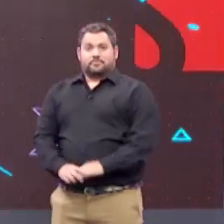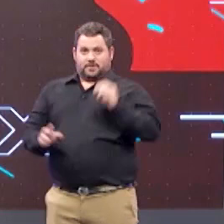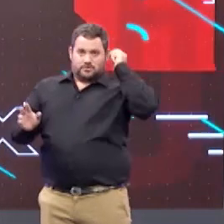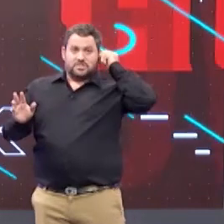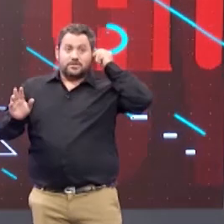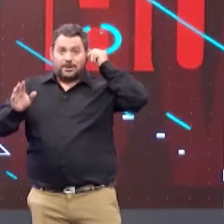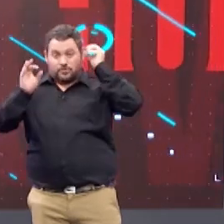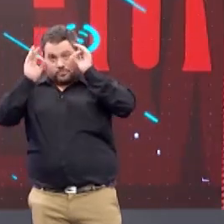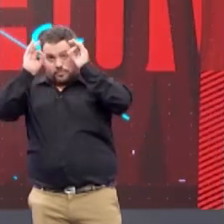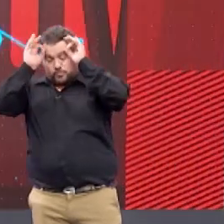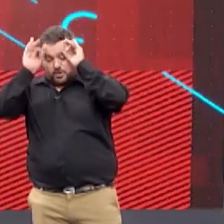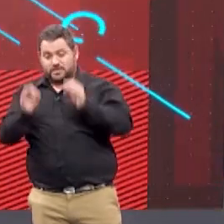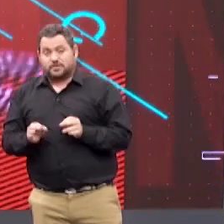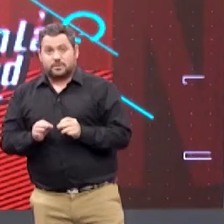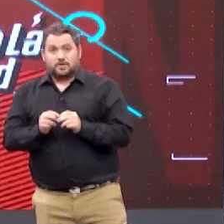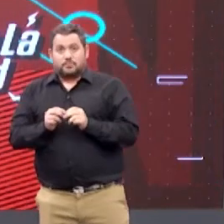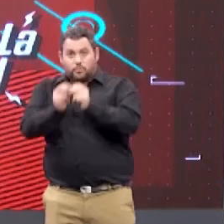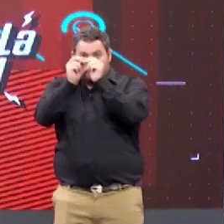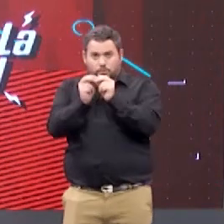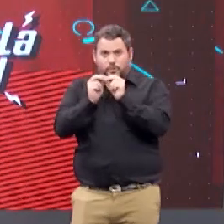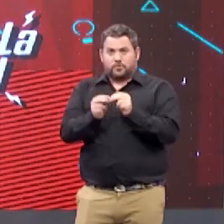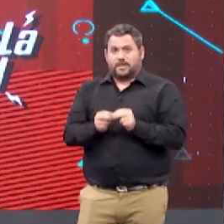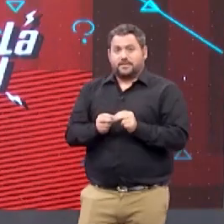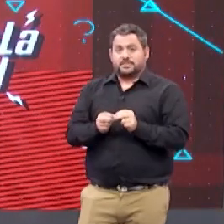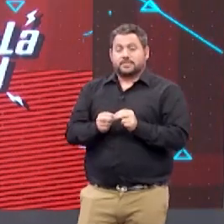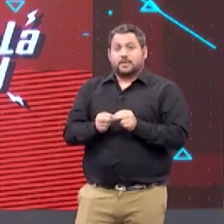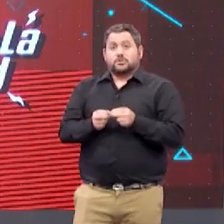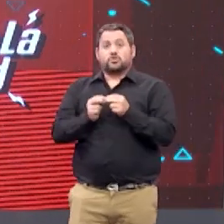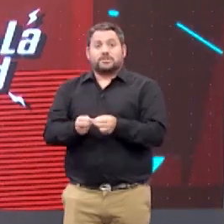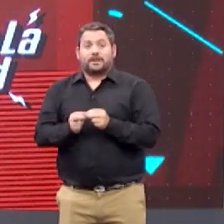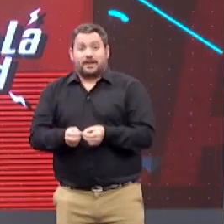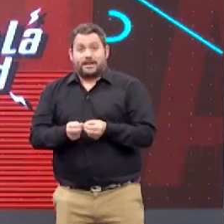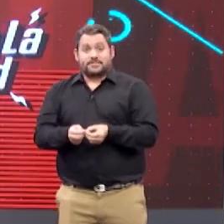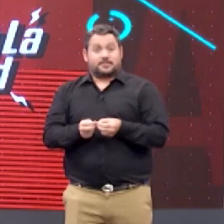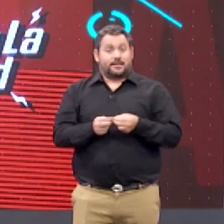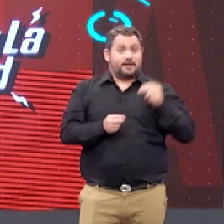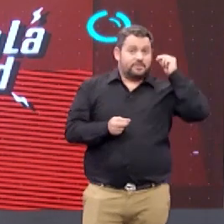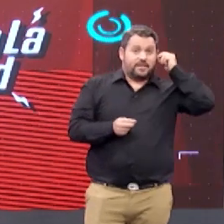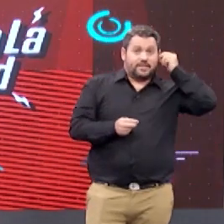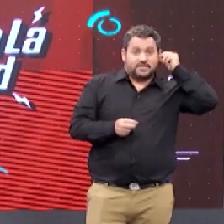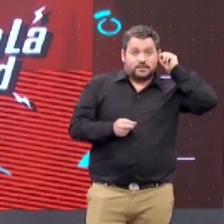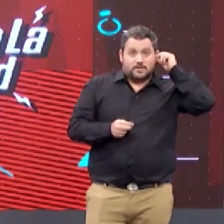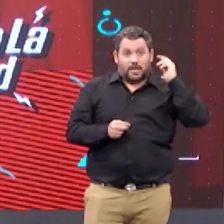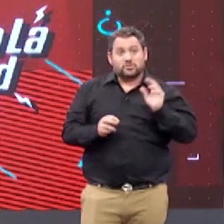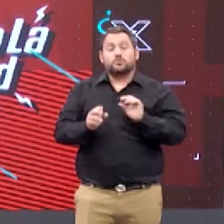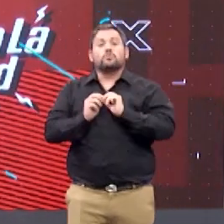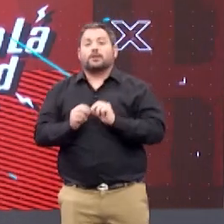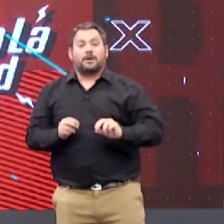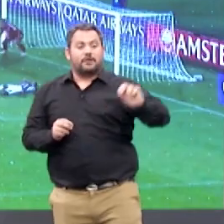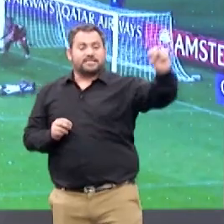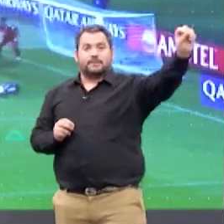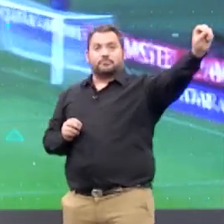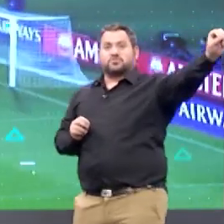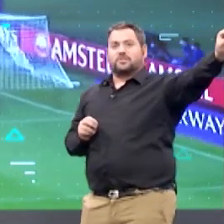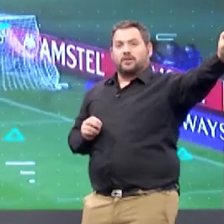Barinaga? Porque yo insisto algo muy futbolístico, muy, muy propio de análisis. Sosa, para marcar, se te tira atrás de la mitad de la cancha, ¿eh? A Sosa nunca